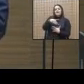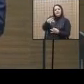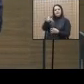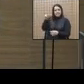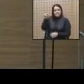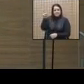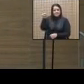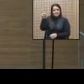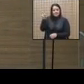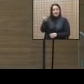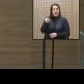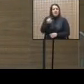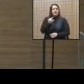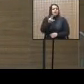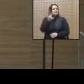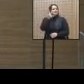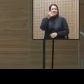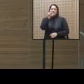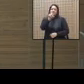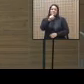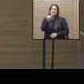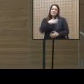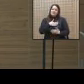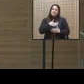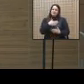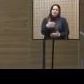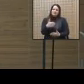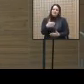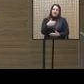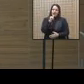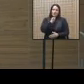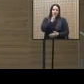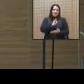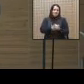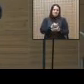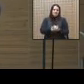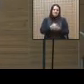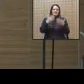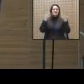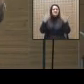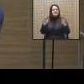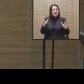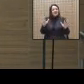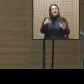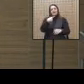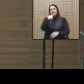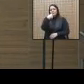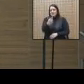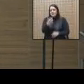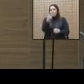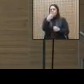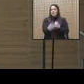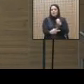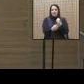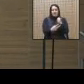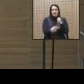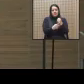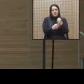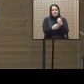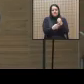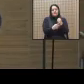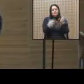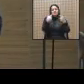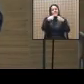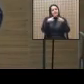Yo no estoy dispuesto a tolerar eso. Lo he señalado con mucha insistencia,